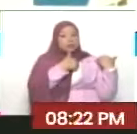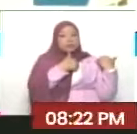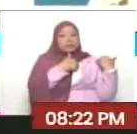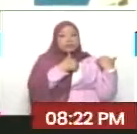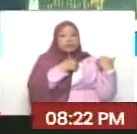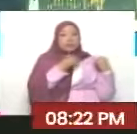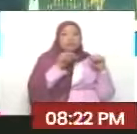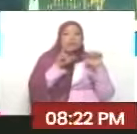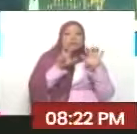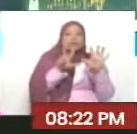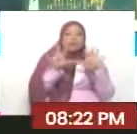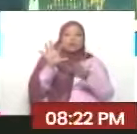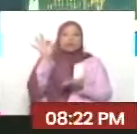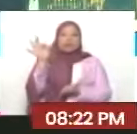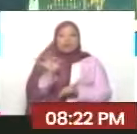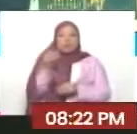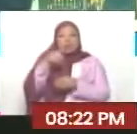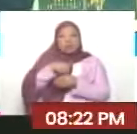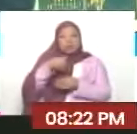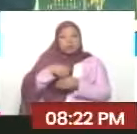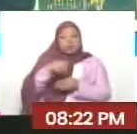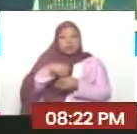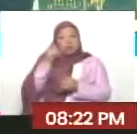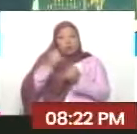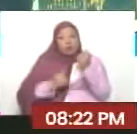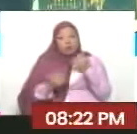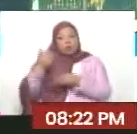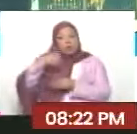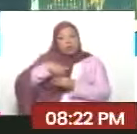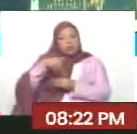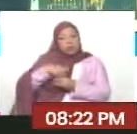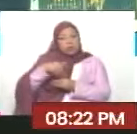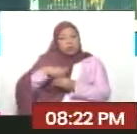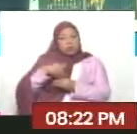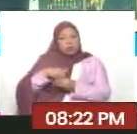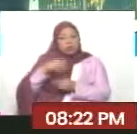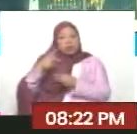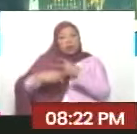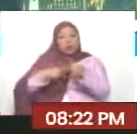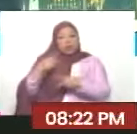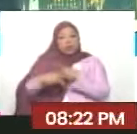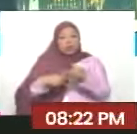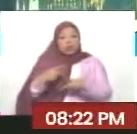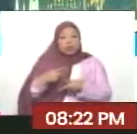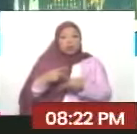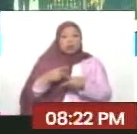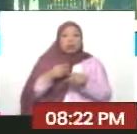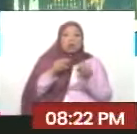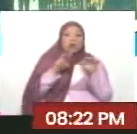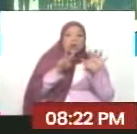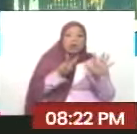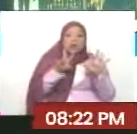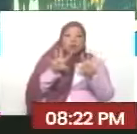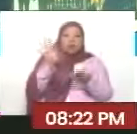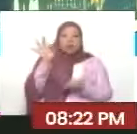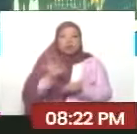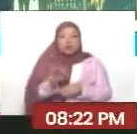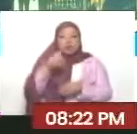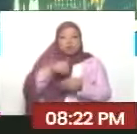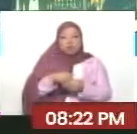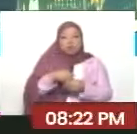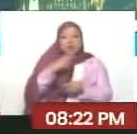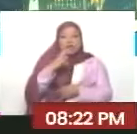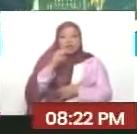un 85% de la votación de las últimas elecciones, de los últimos procesos. Y el 97% de todos los que están inscritos en el